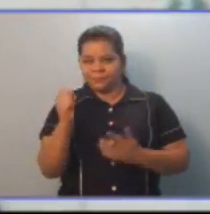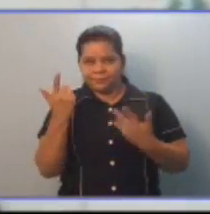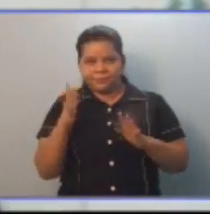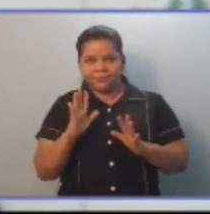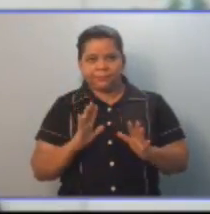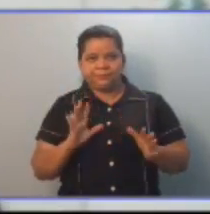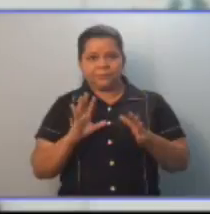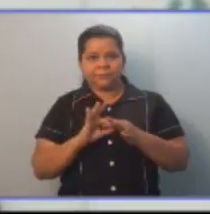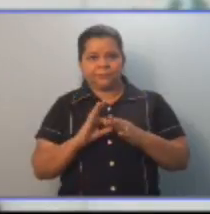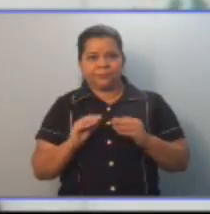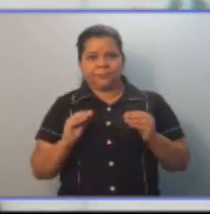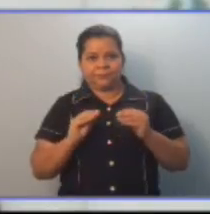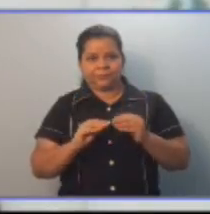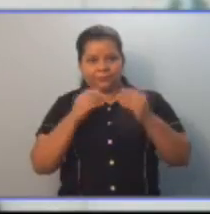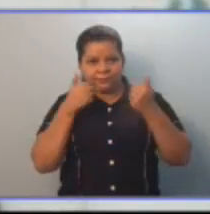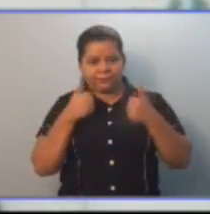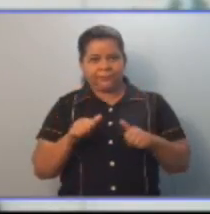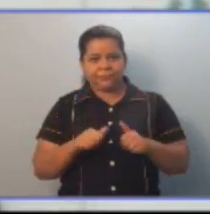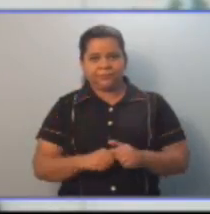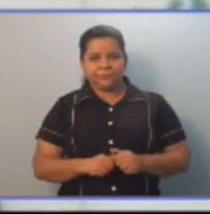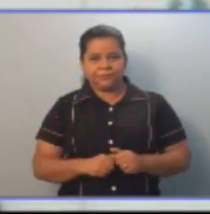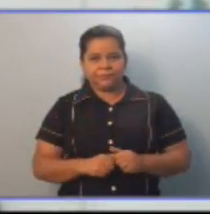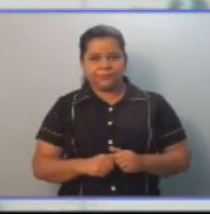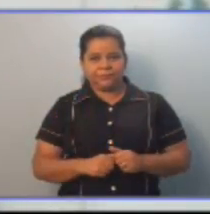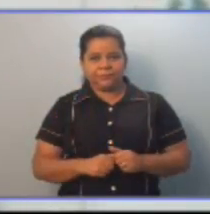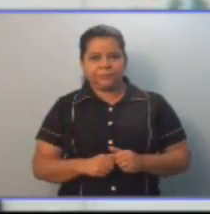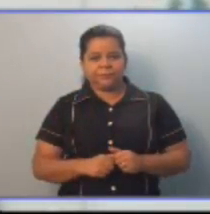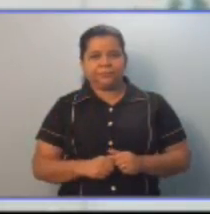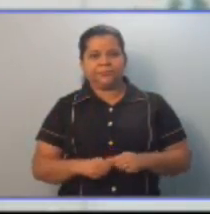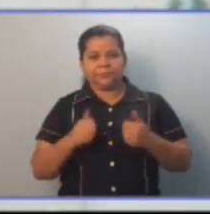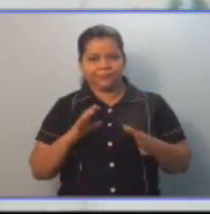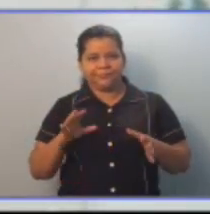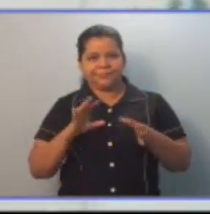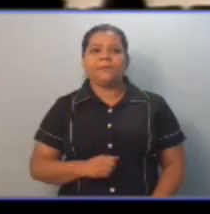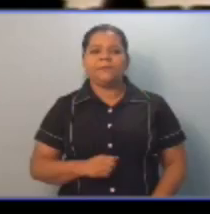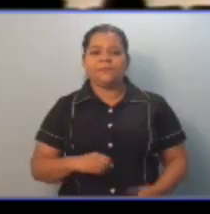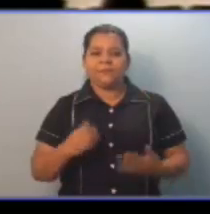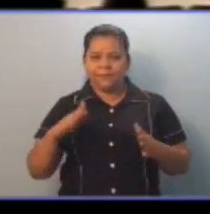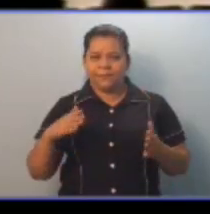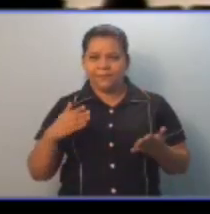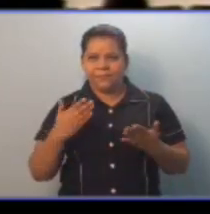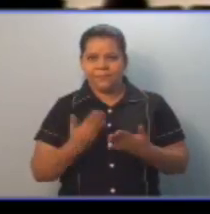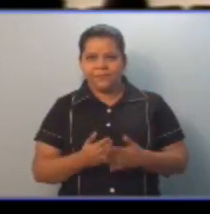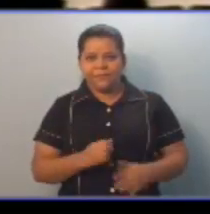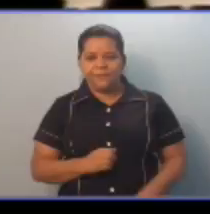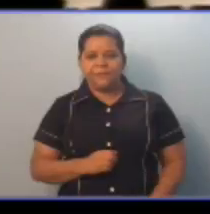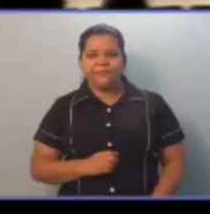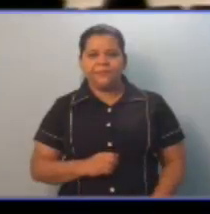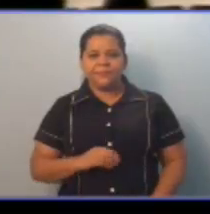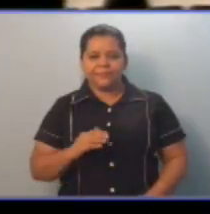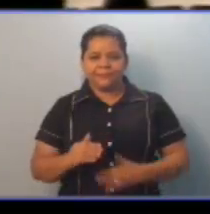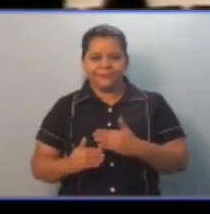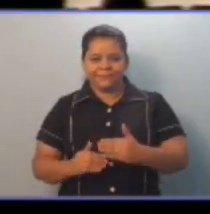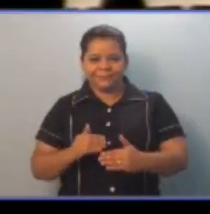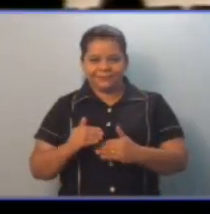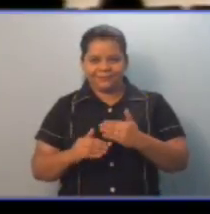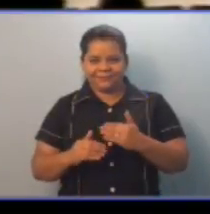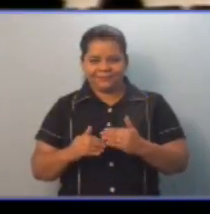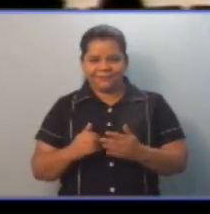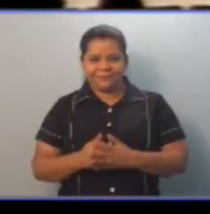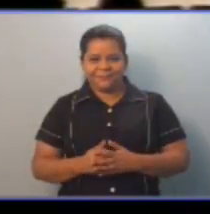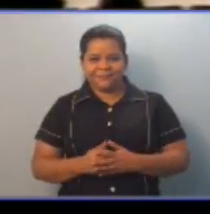casa, poder llegar a participar como magistrado. Buenas tardes, licenciado Cade. Buenas tardes.